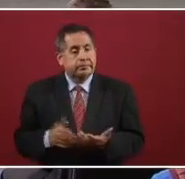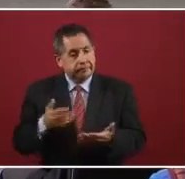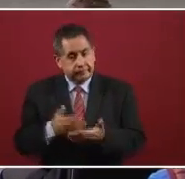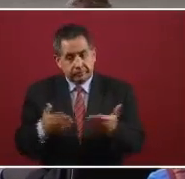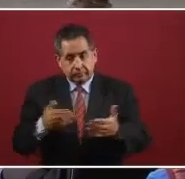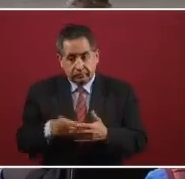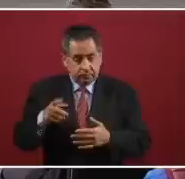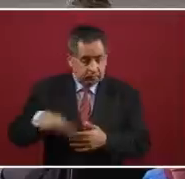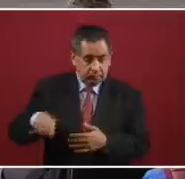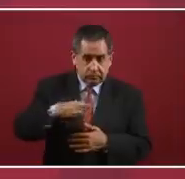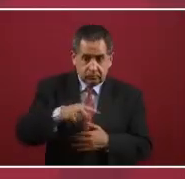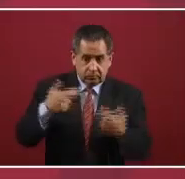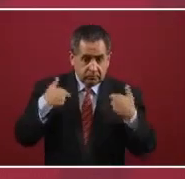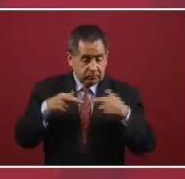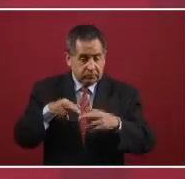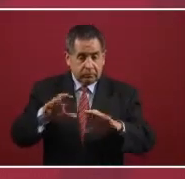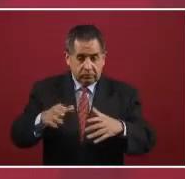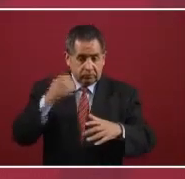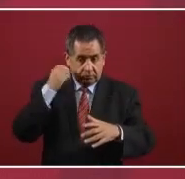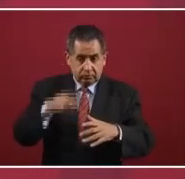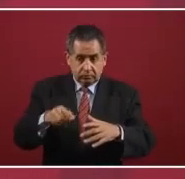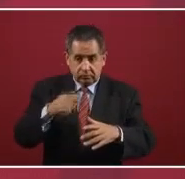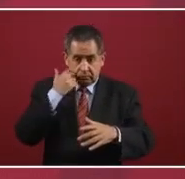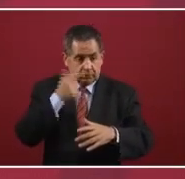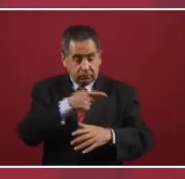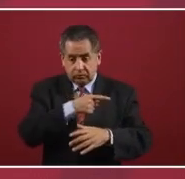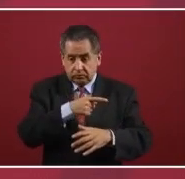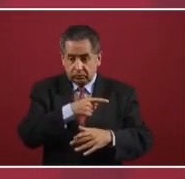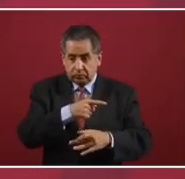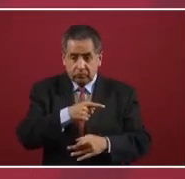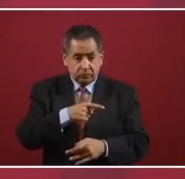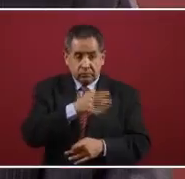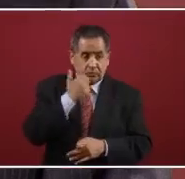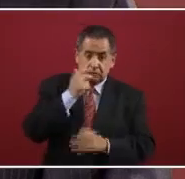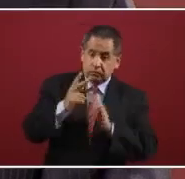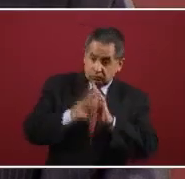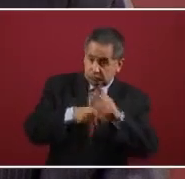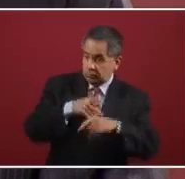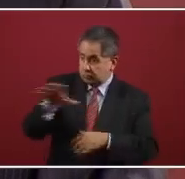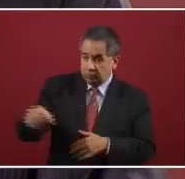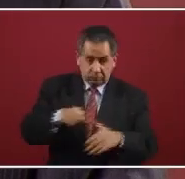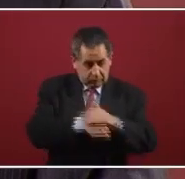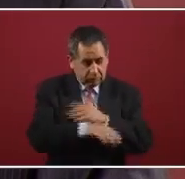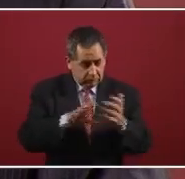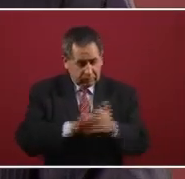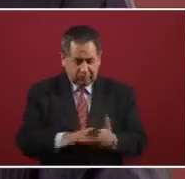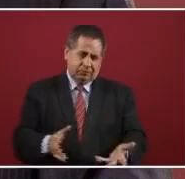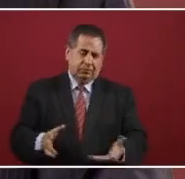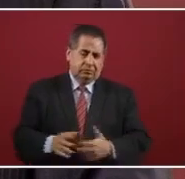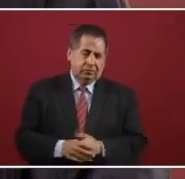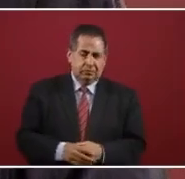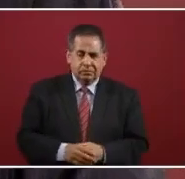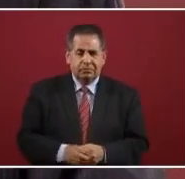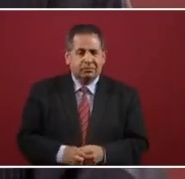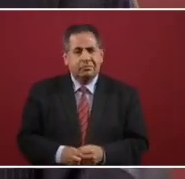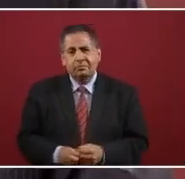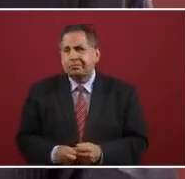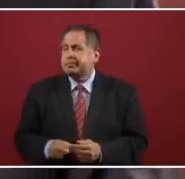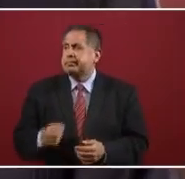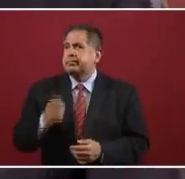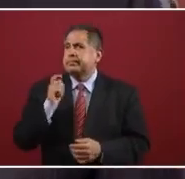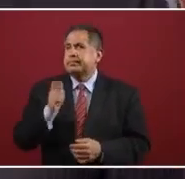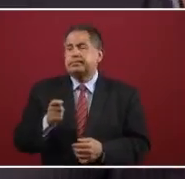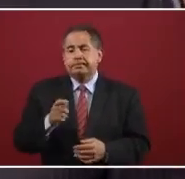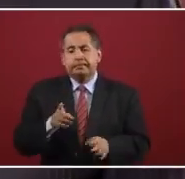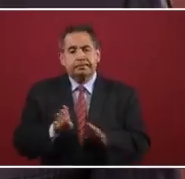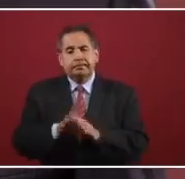están queriendo volverlos a encarcelar. Entonces, y